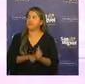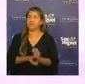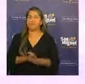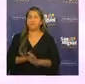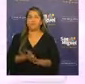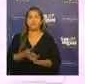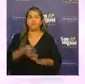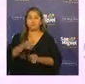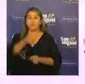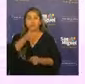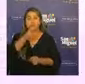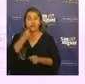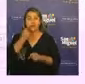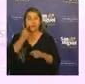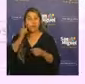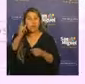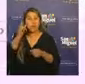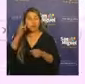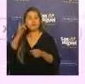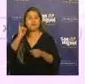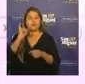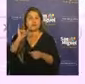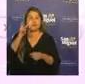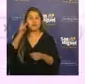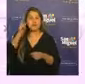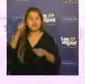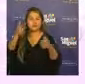Aló, aló, sí, se escucha.